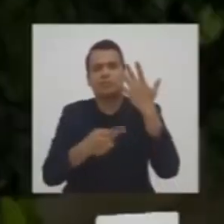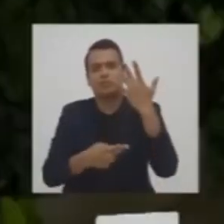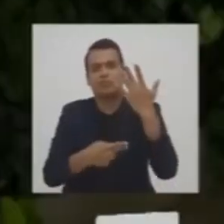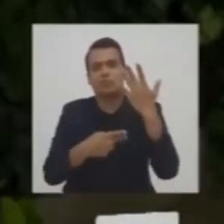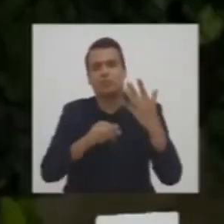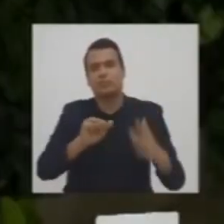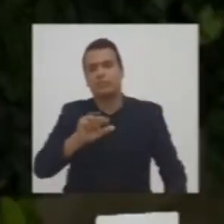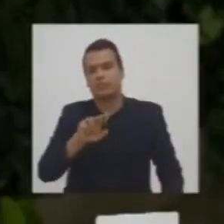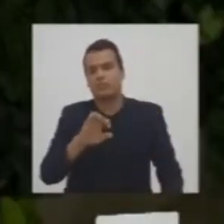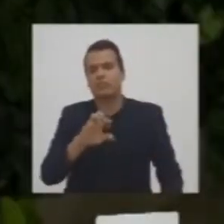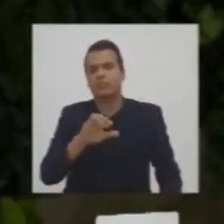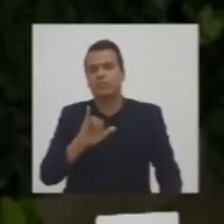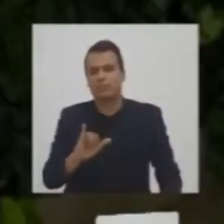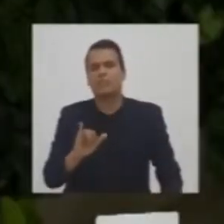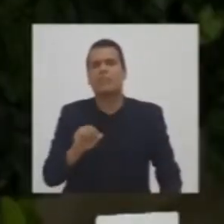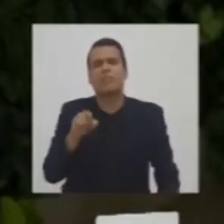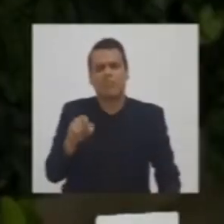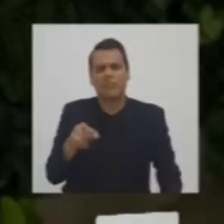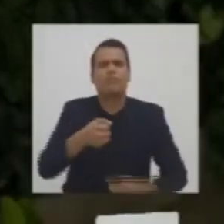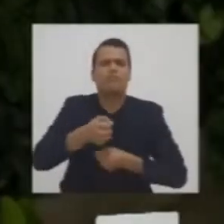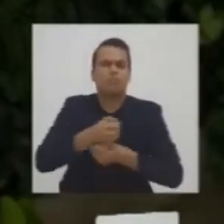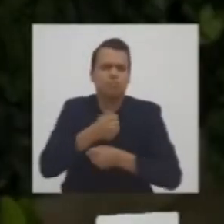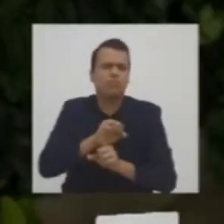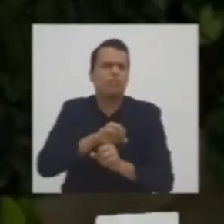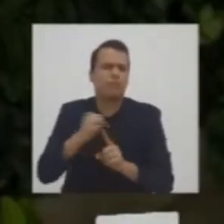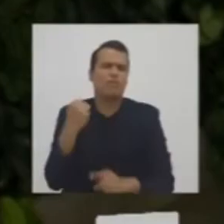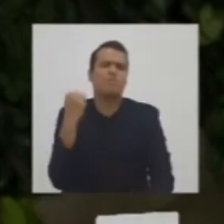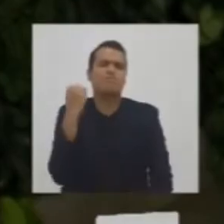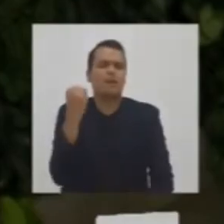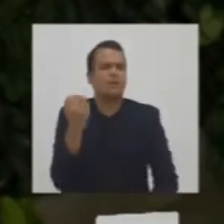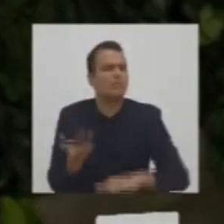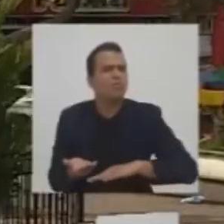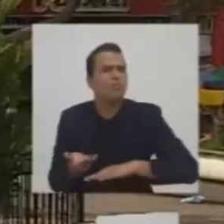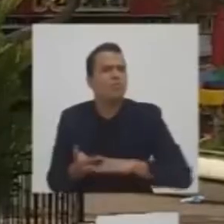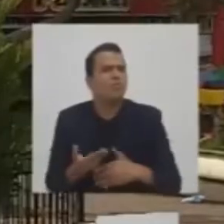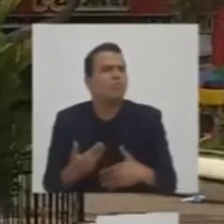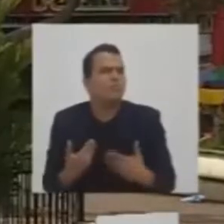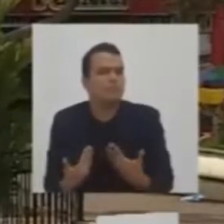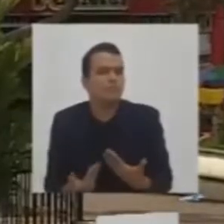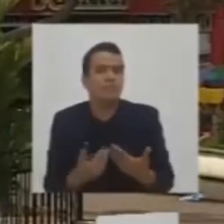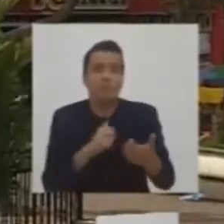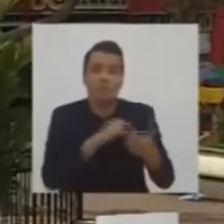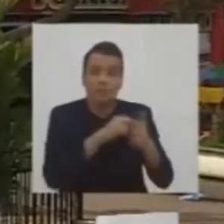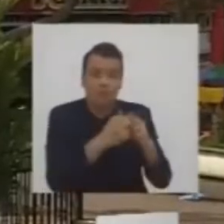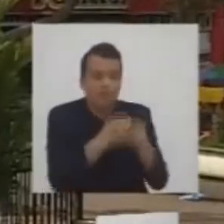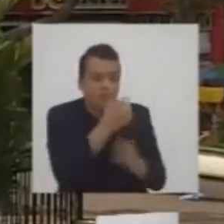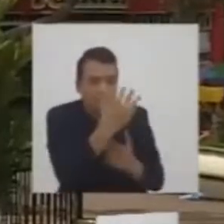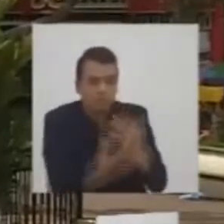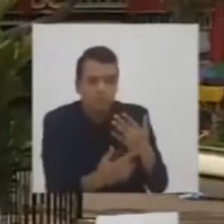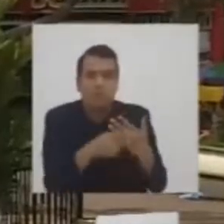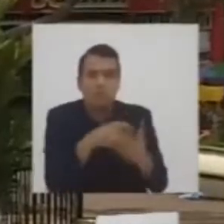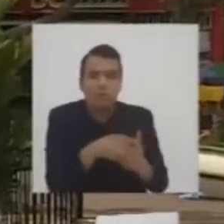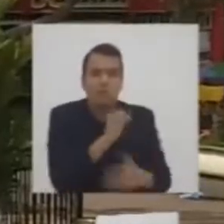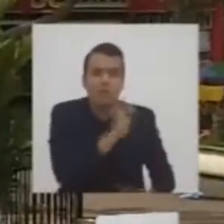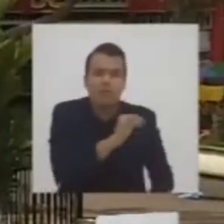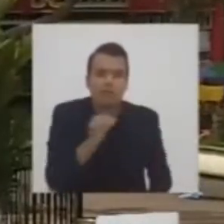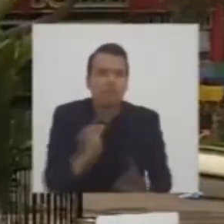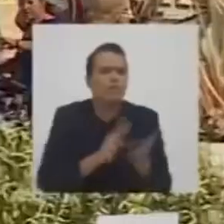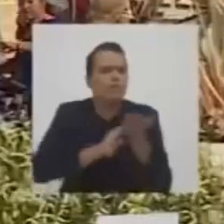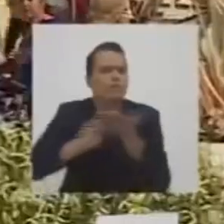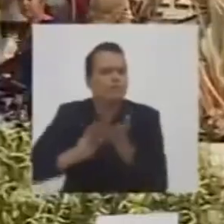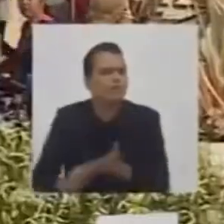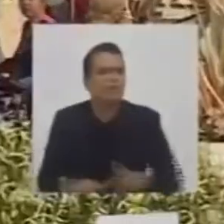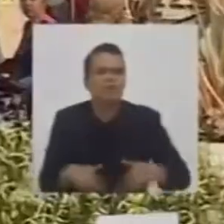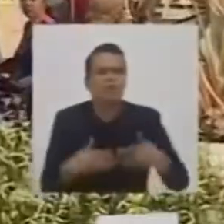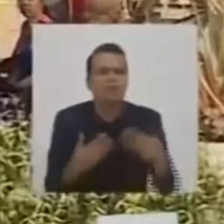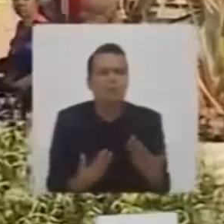Eduardo Moya, médico y empresario con recorrido social en el municipio, propone iniciativas que solucionen las problemáticas de